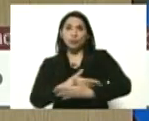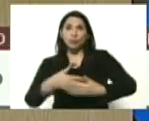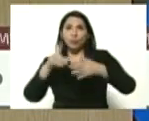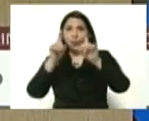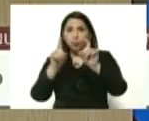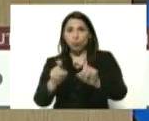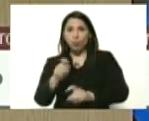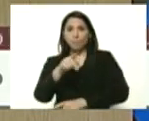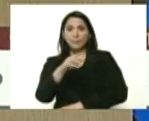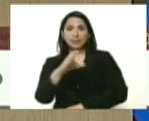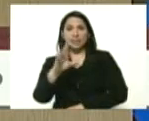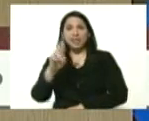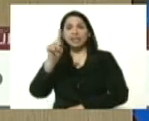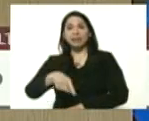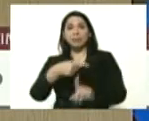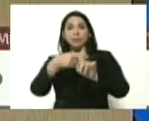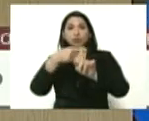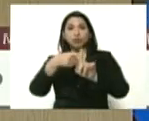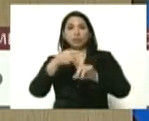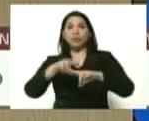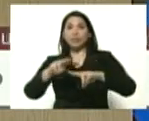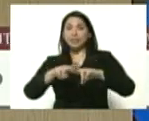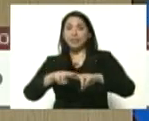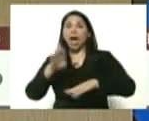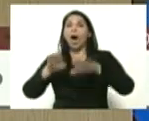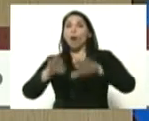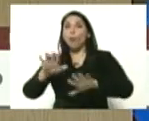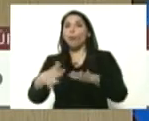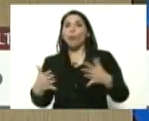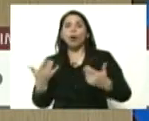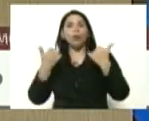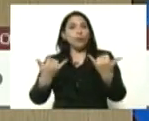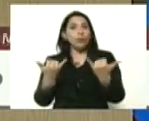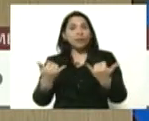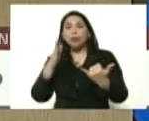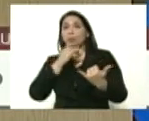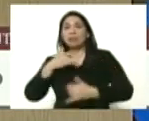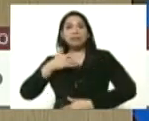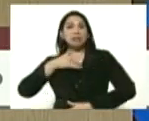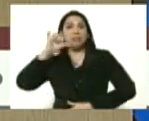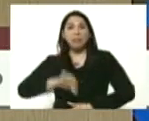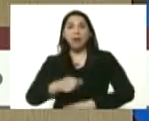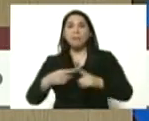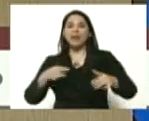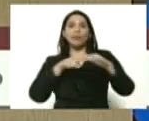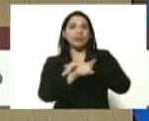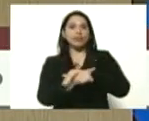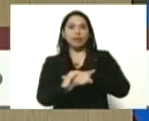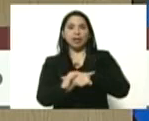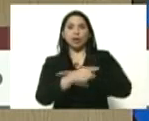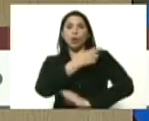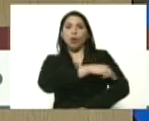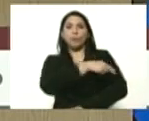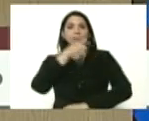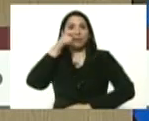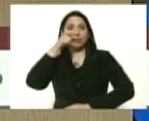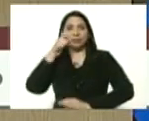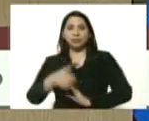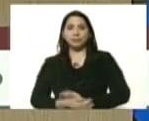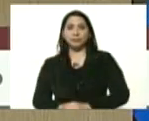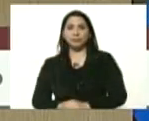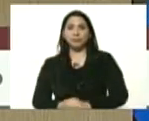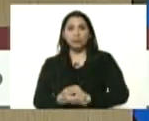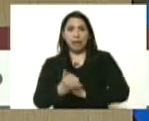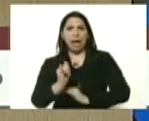PCR, y dio positiva. Aun cuando actualmente está asintomática, fue ingresada en un hospital Centinela y